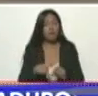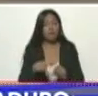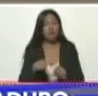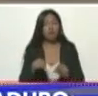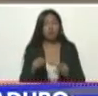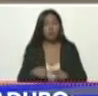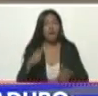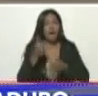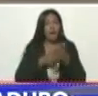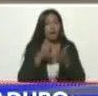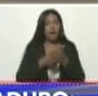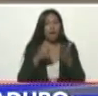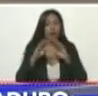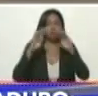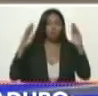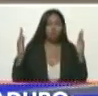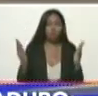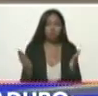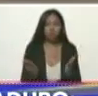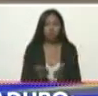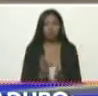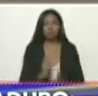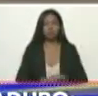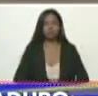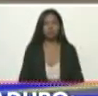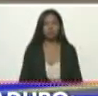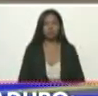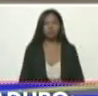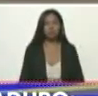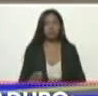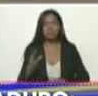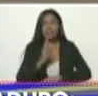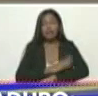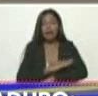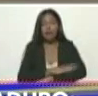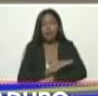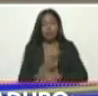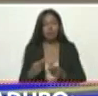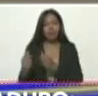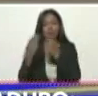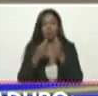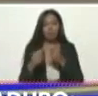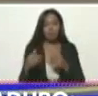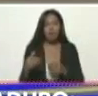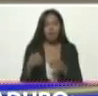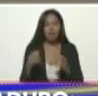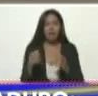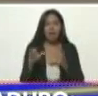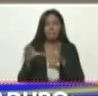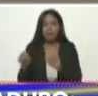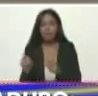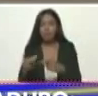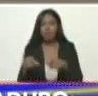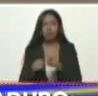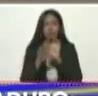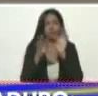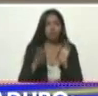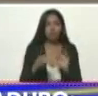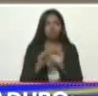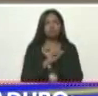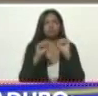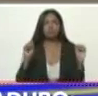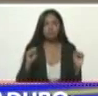guerra mundial de carácter económico, el imperialismo, haciendo la vida